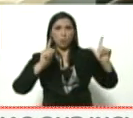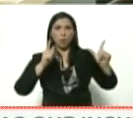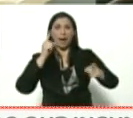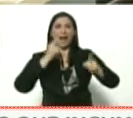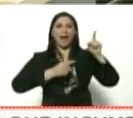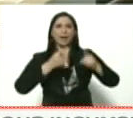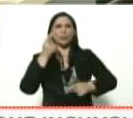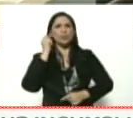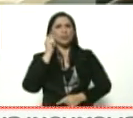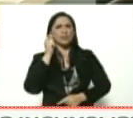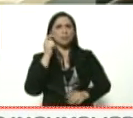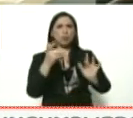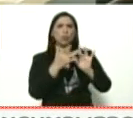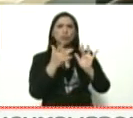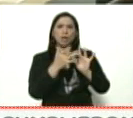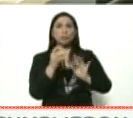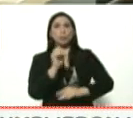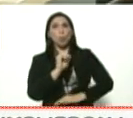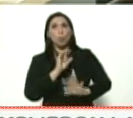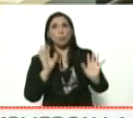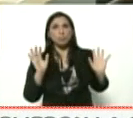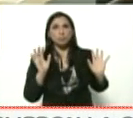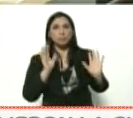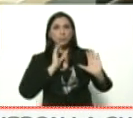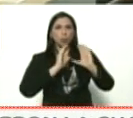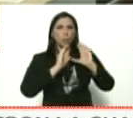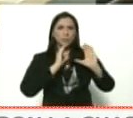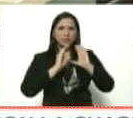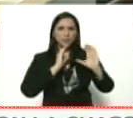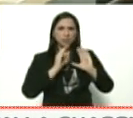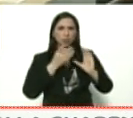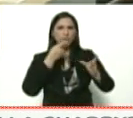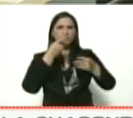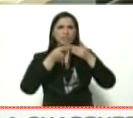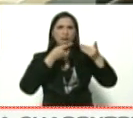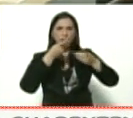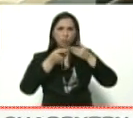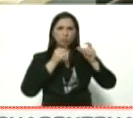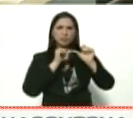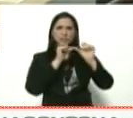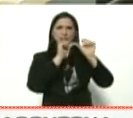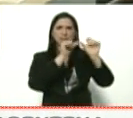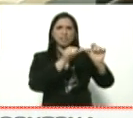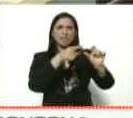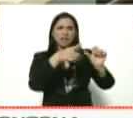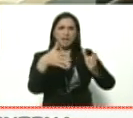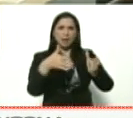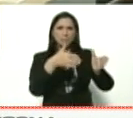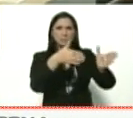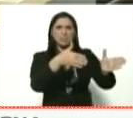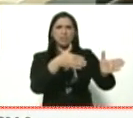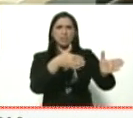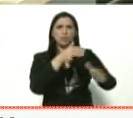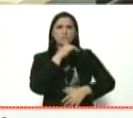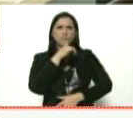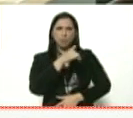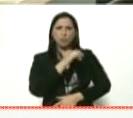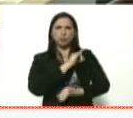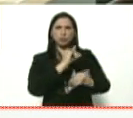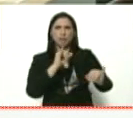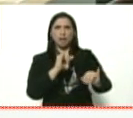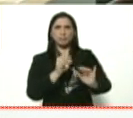de contacto, conversación, diálogo para seguir por ese camino. Se ha informado hace unas